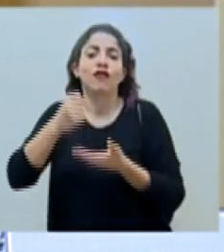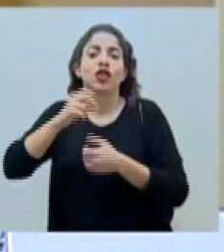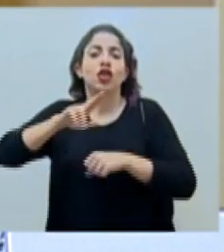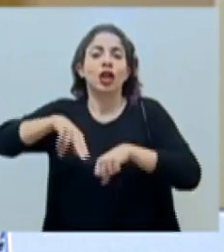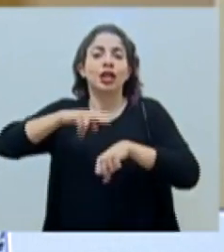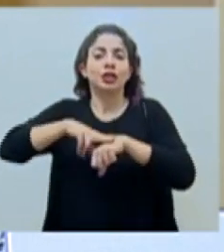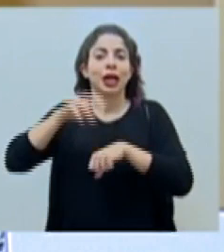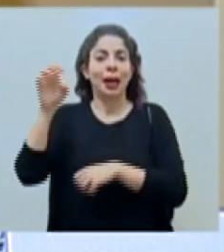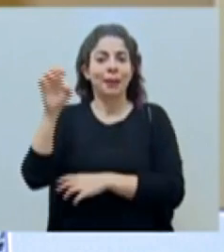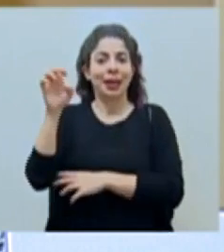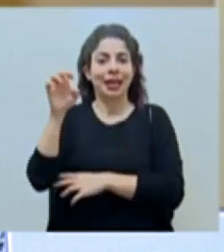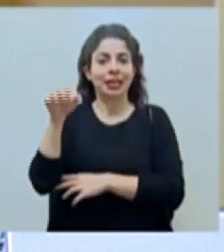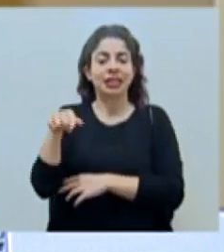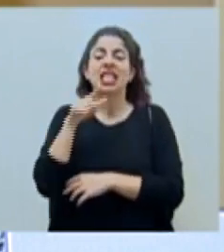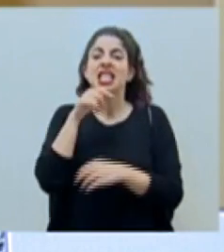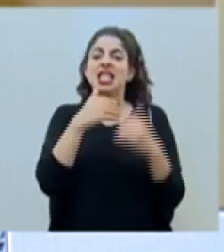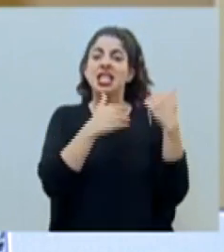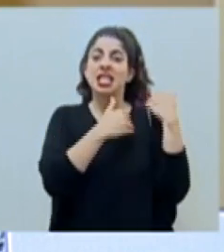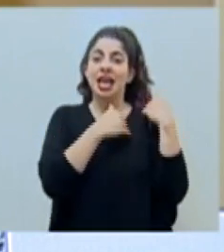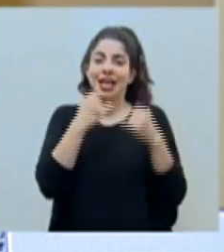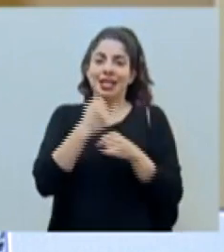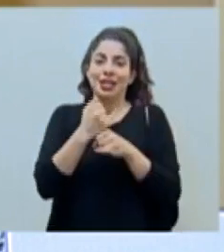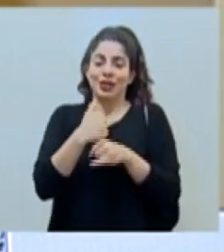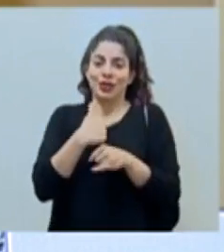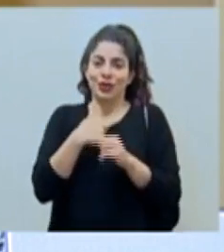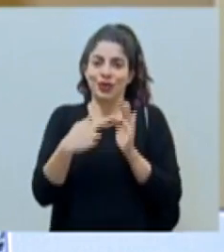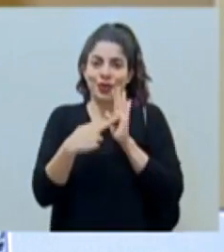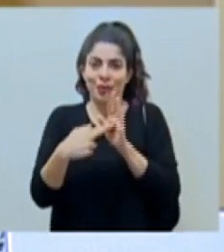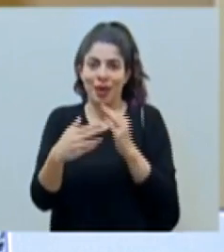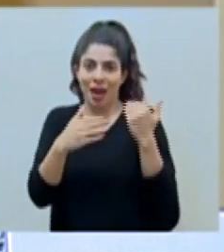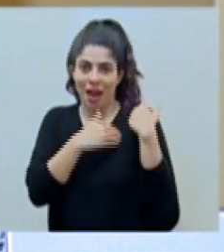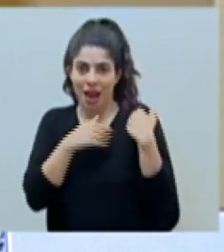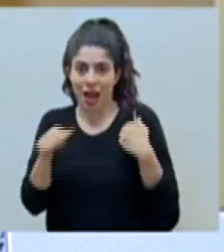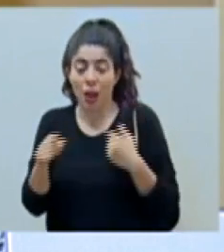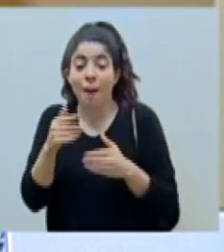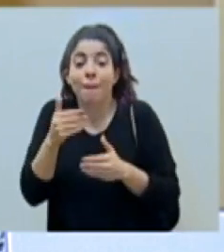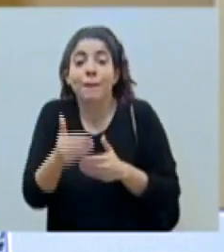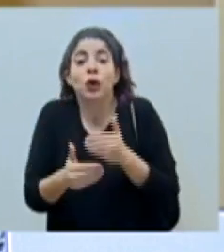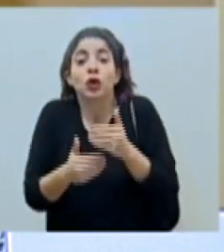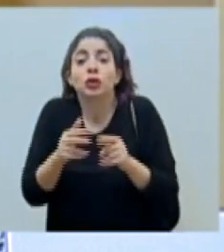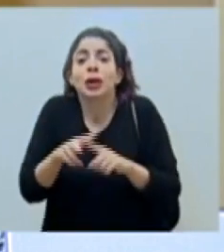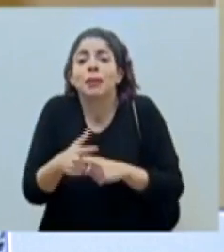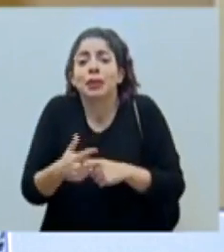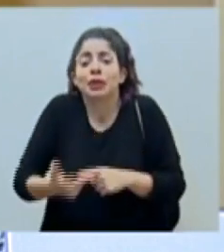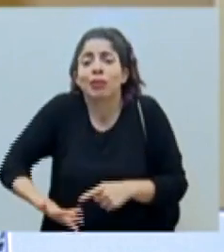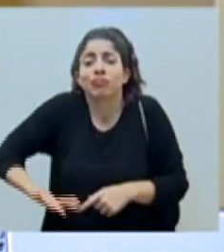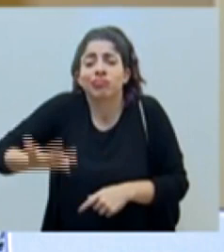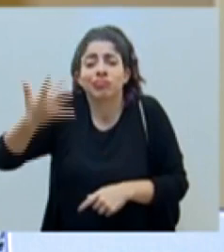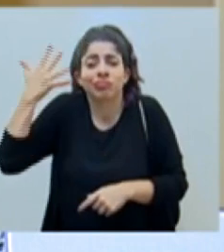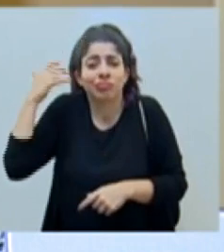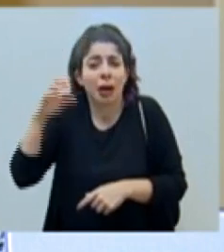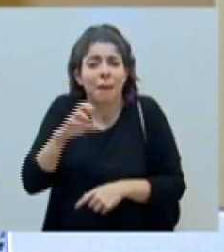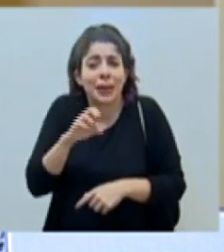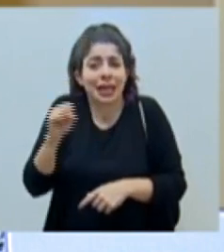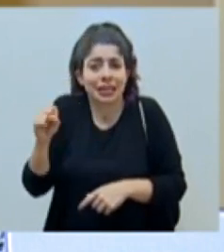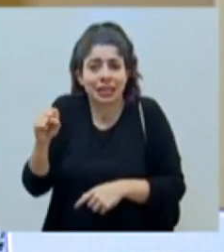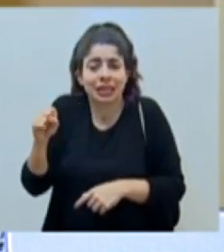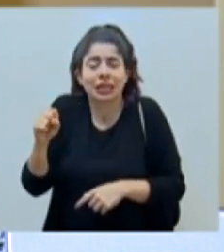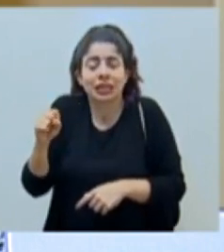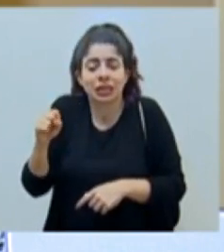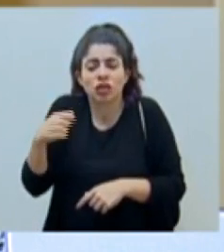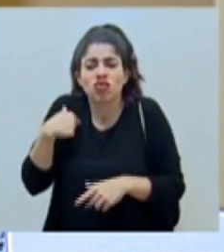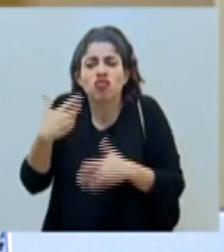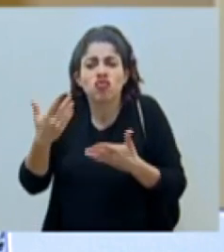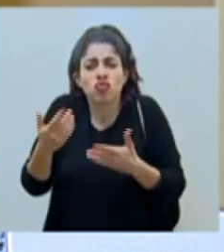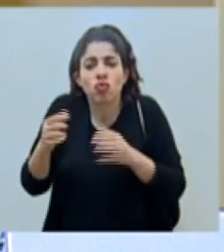de Emergencia, que administra la institución que represento, en un proceso que inició hace muchos meses, incluso en coordinación